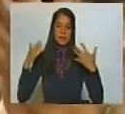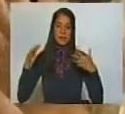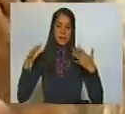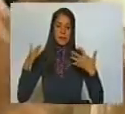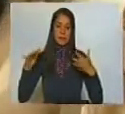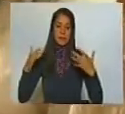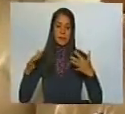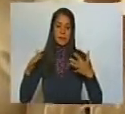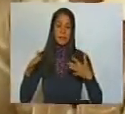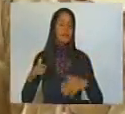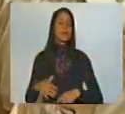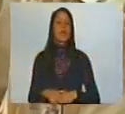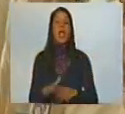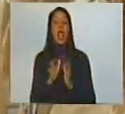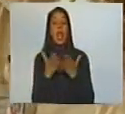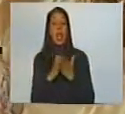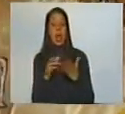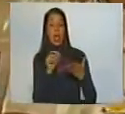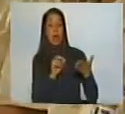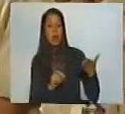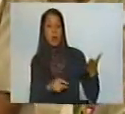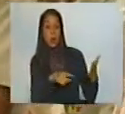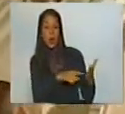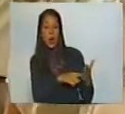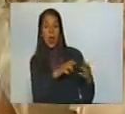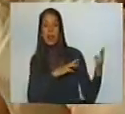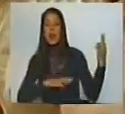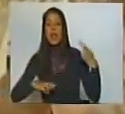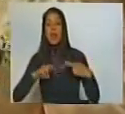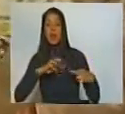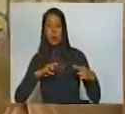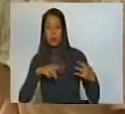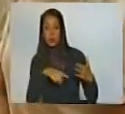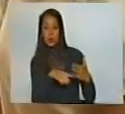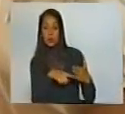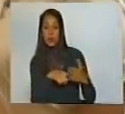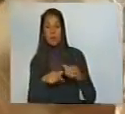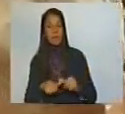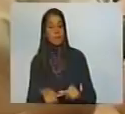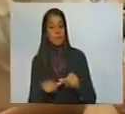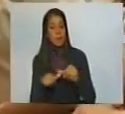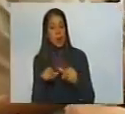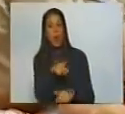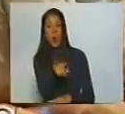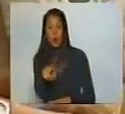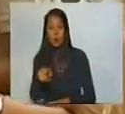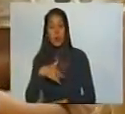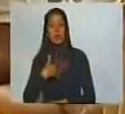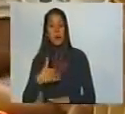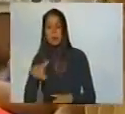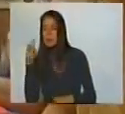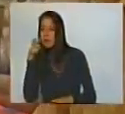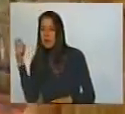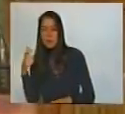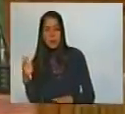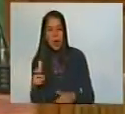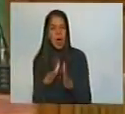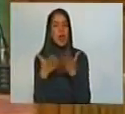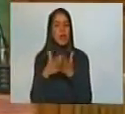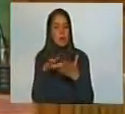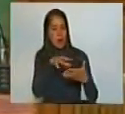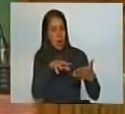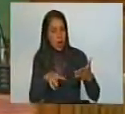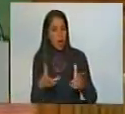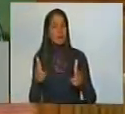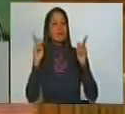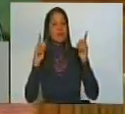Él publicó un libro que se llama La Revolución No Ha Terminado, que vale la pena que lo busquen por ahí y lo lean, ¿no? Porque